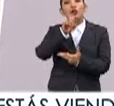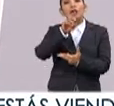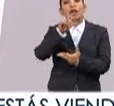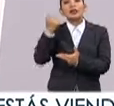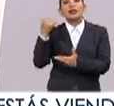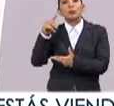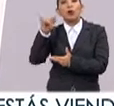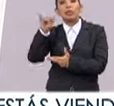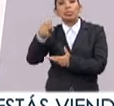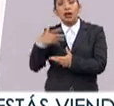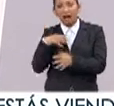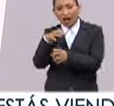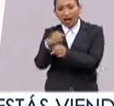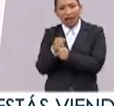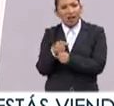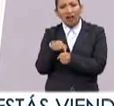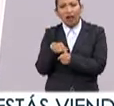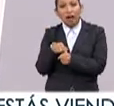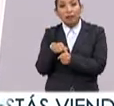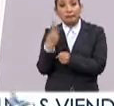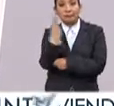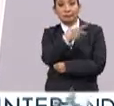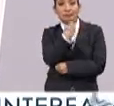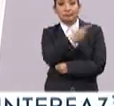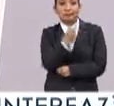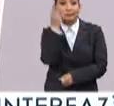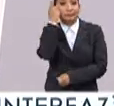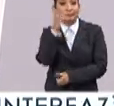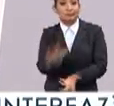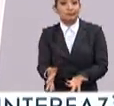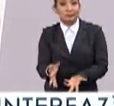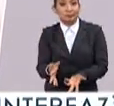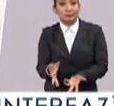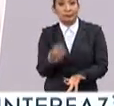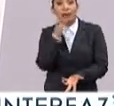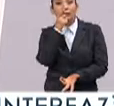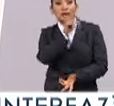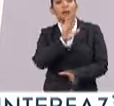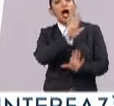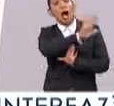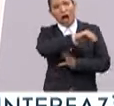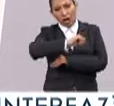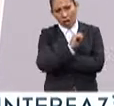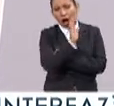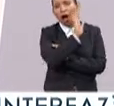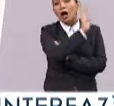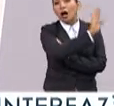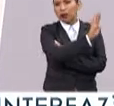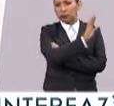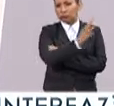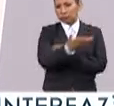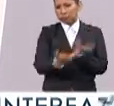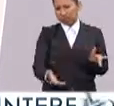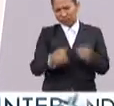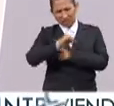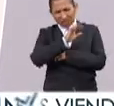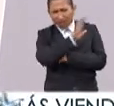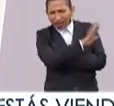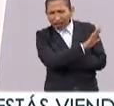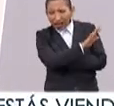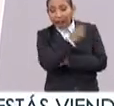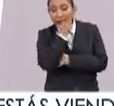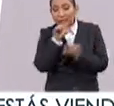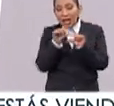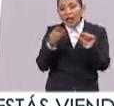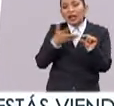vuelta adquirir es donde ellos se han manejado de que están en depósito si estuvieran en depósitos se